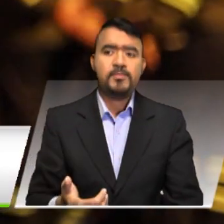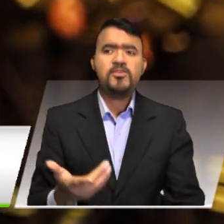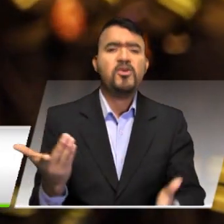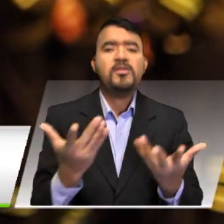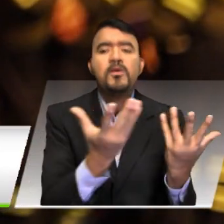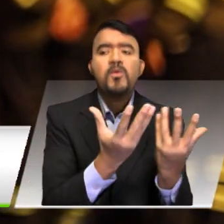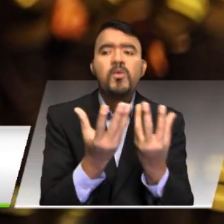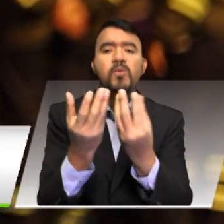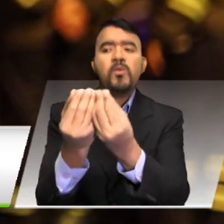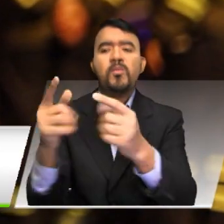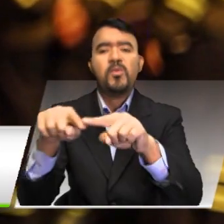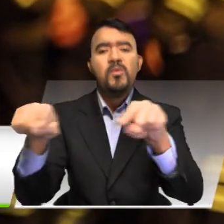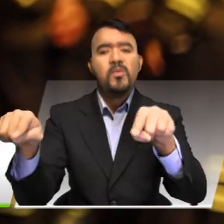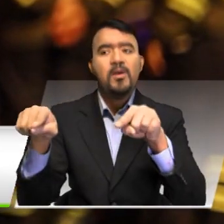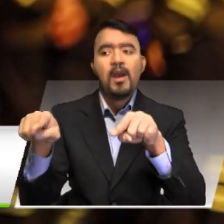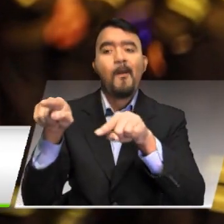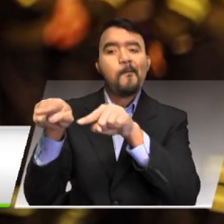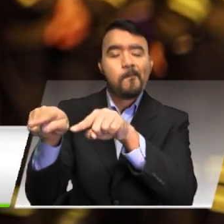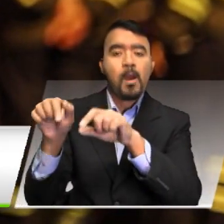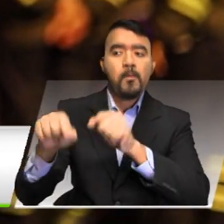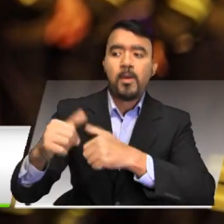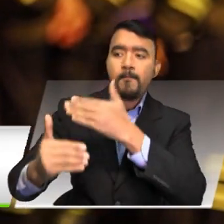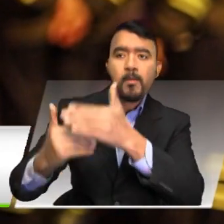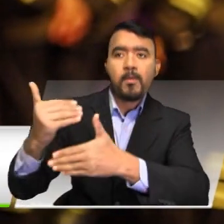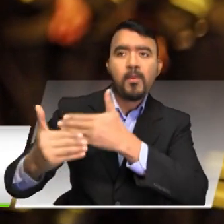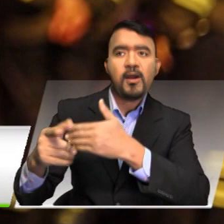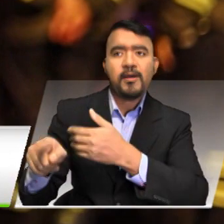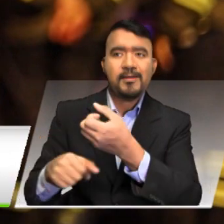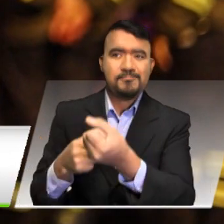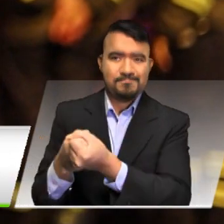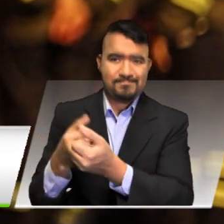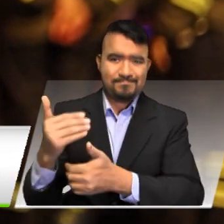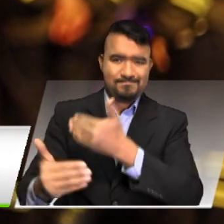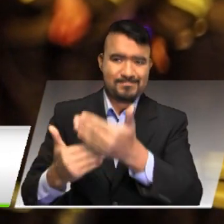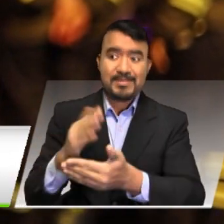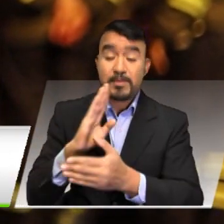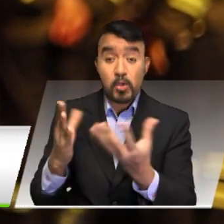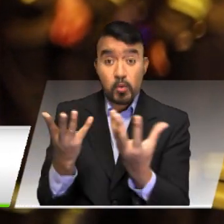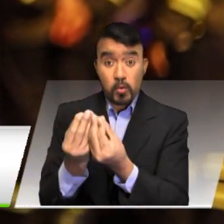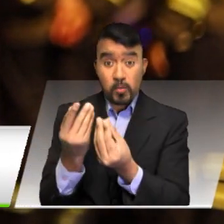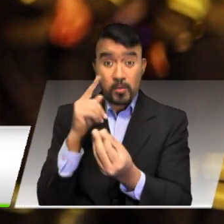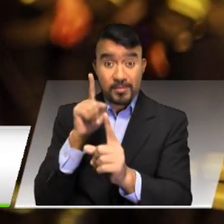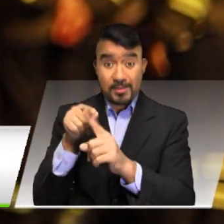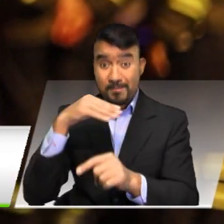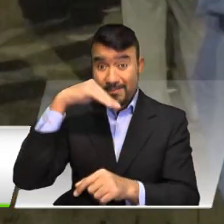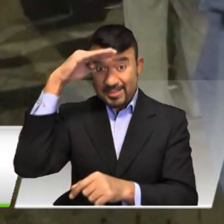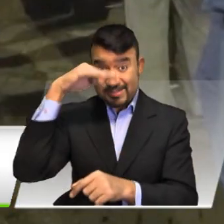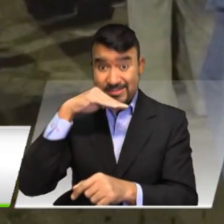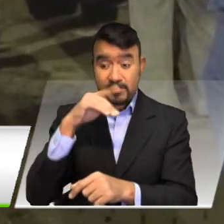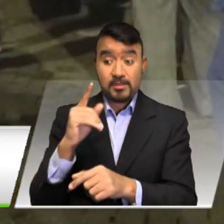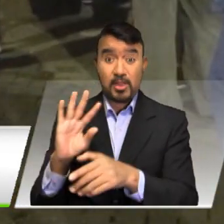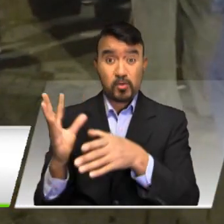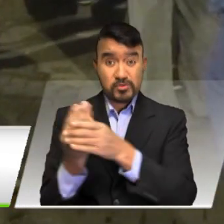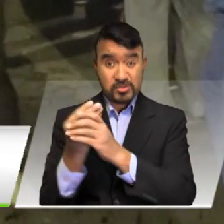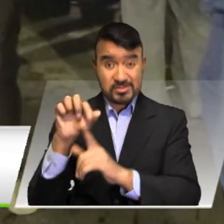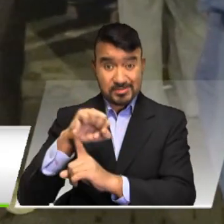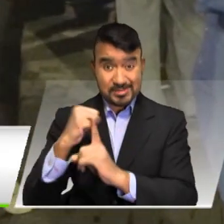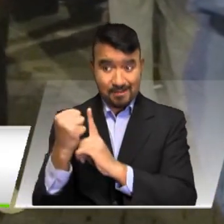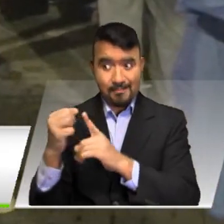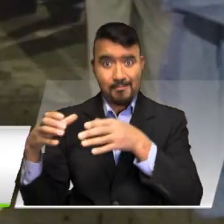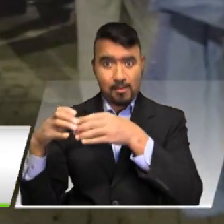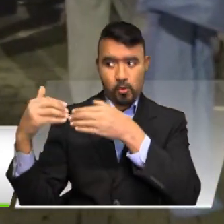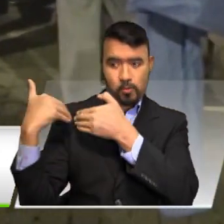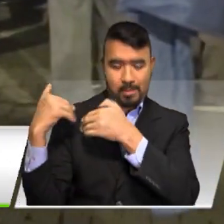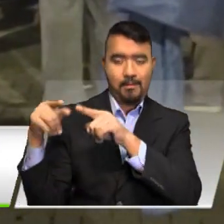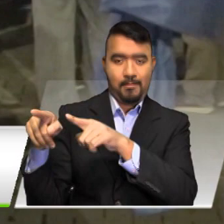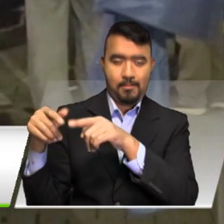centro de derivación y diagnóstico de la secretaría de inclusión social familia derechos humanos las autoridades aseguran